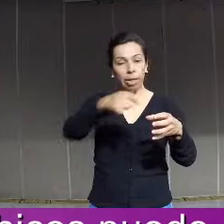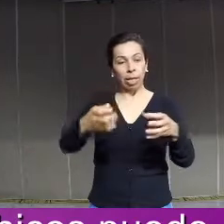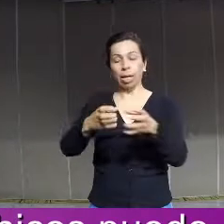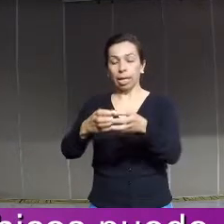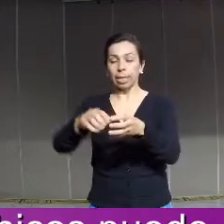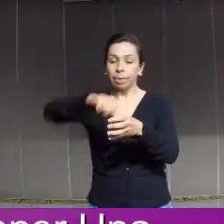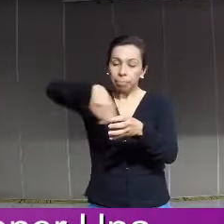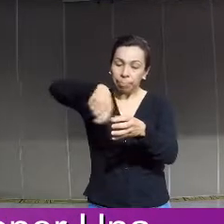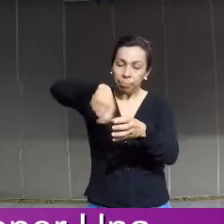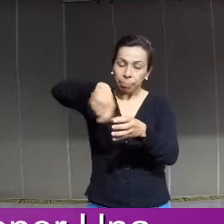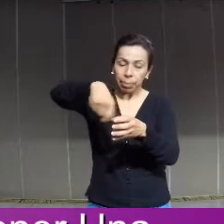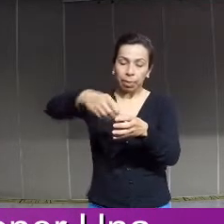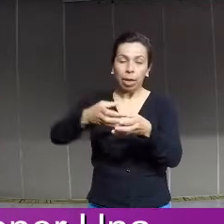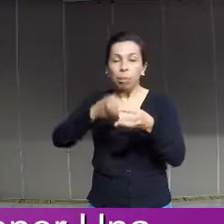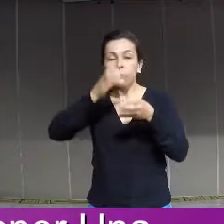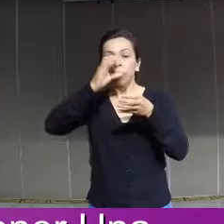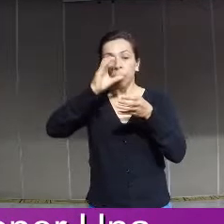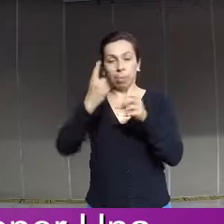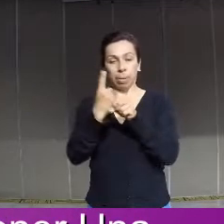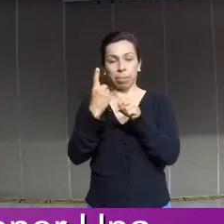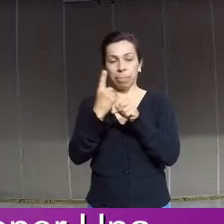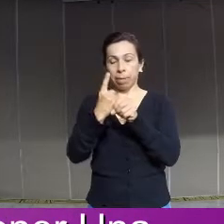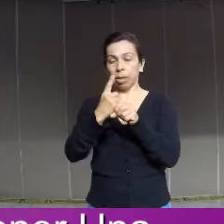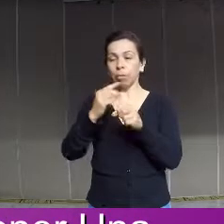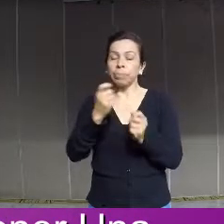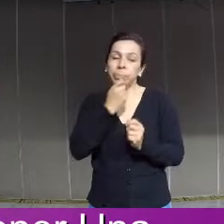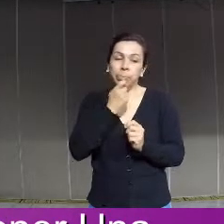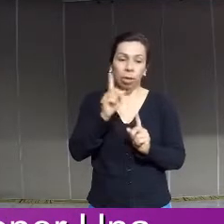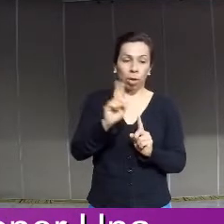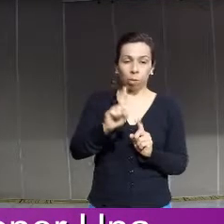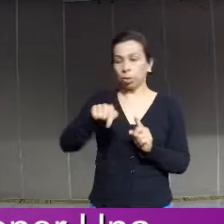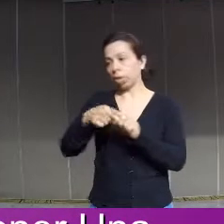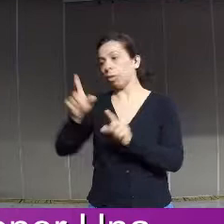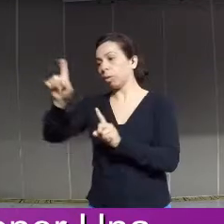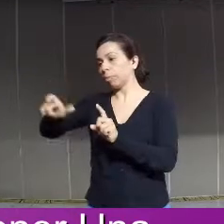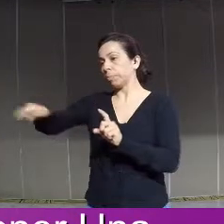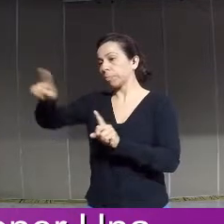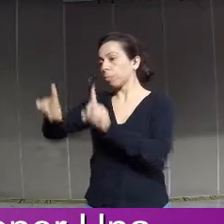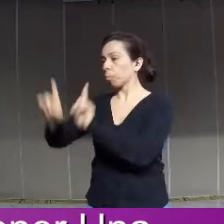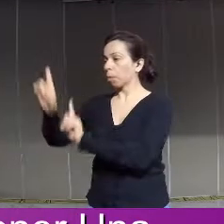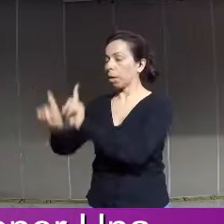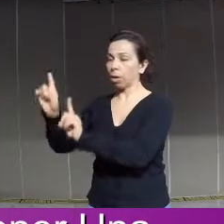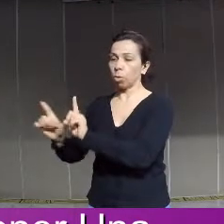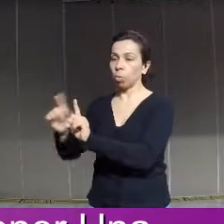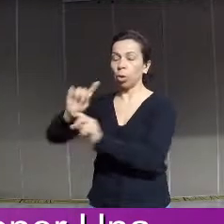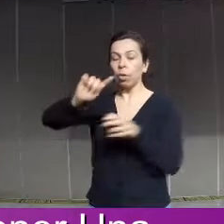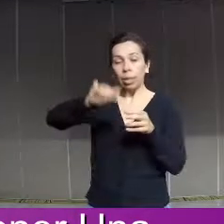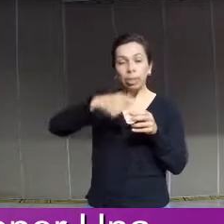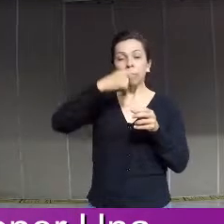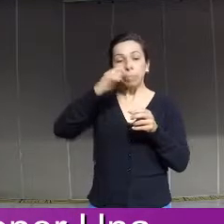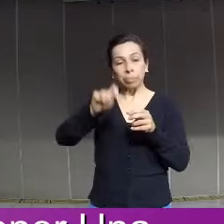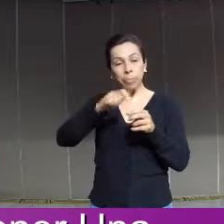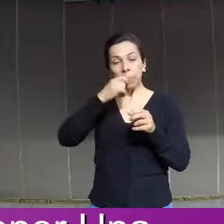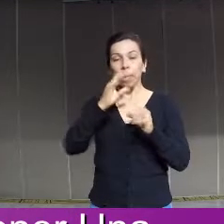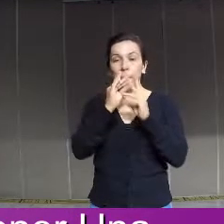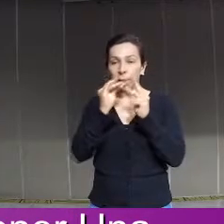gusta. Lo mismo que hablábamos ayer en el taller, antes de cambiar una textura, pruébenla primero en ustedes y fíjense